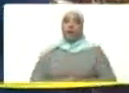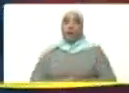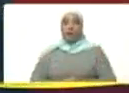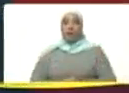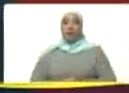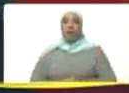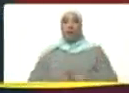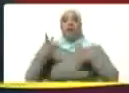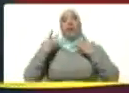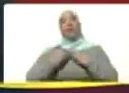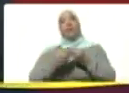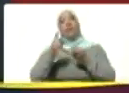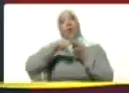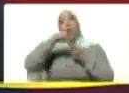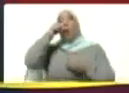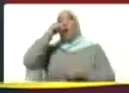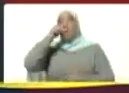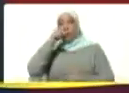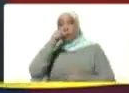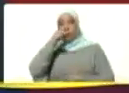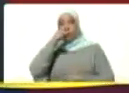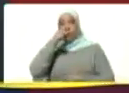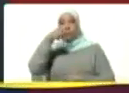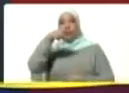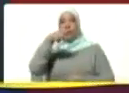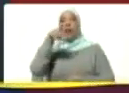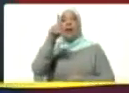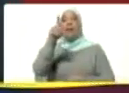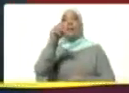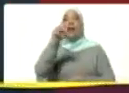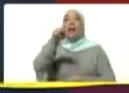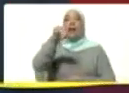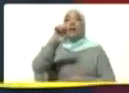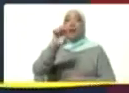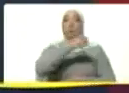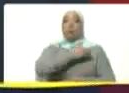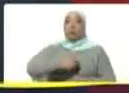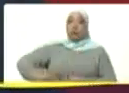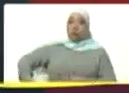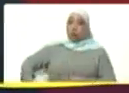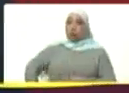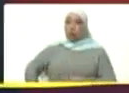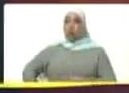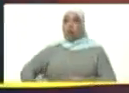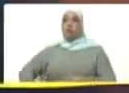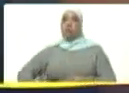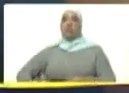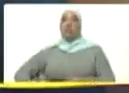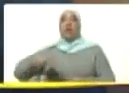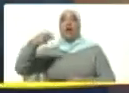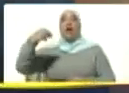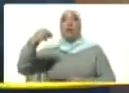Al compañero Daniel Ortega Saavedra, presidente de la República de Nicaragua.